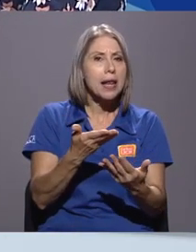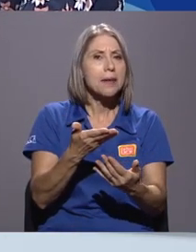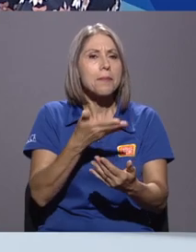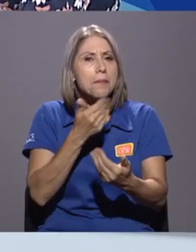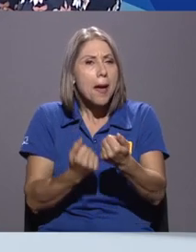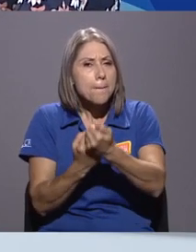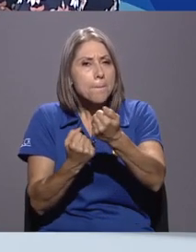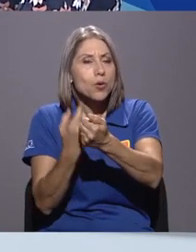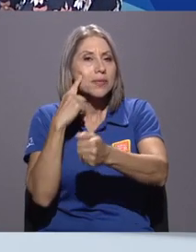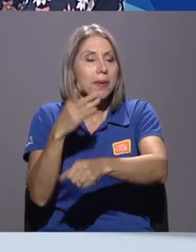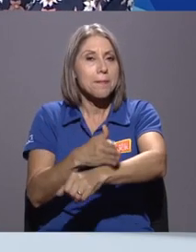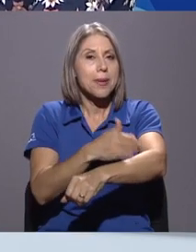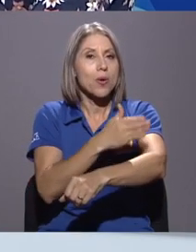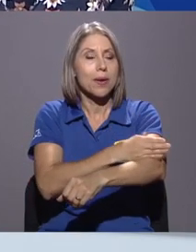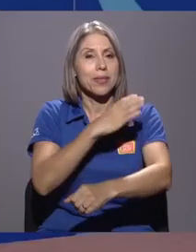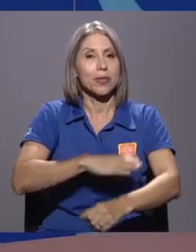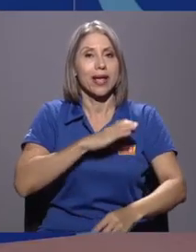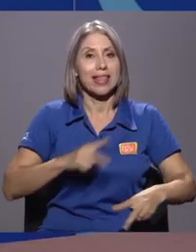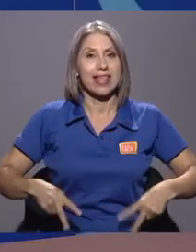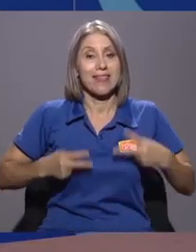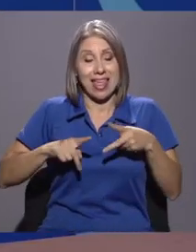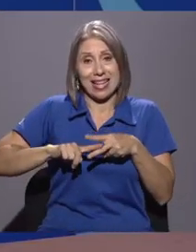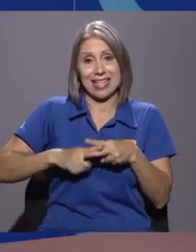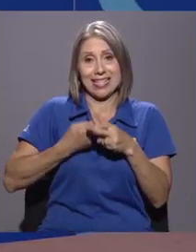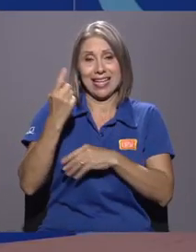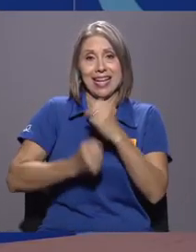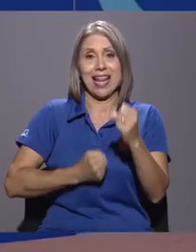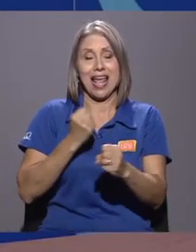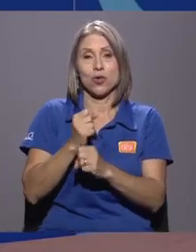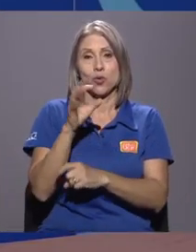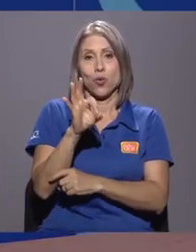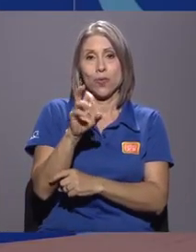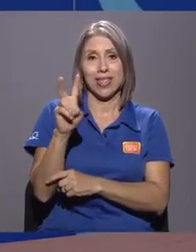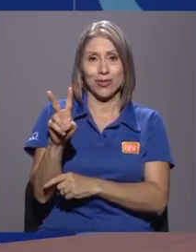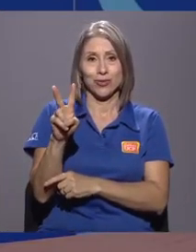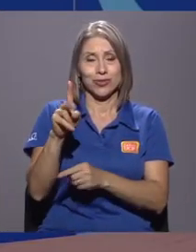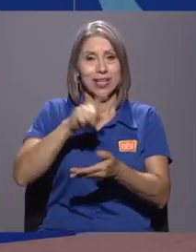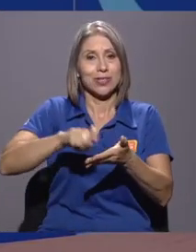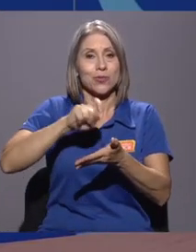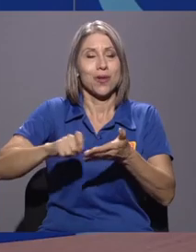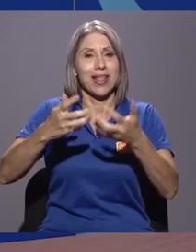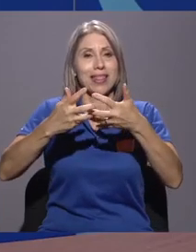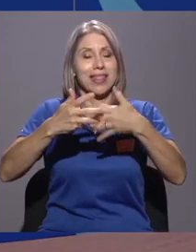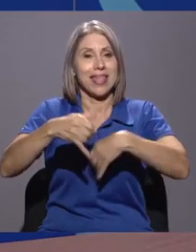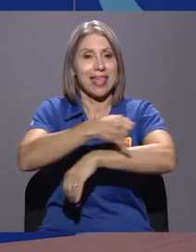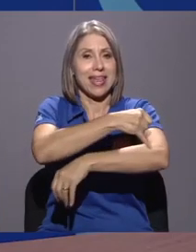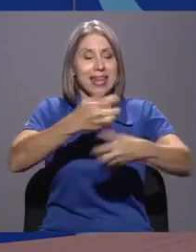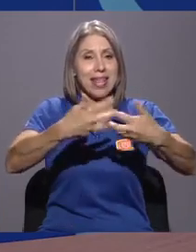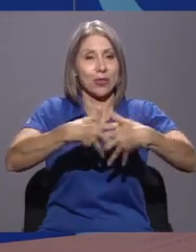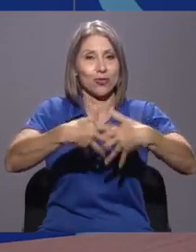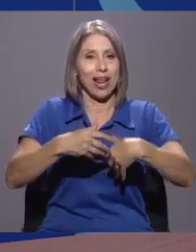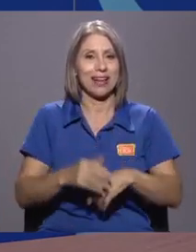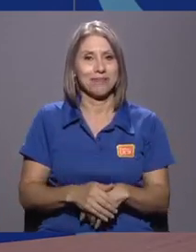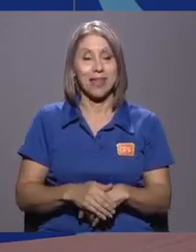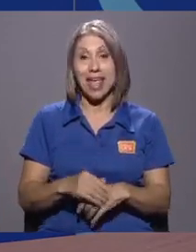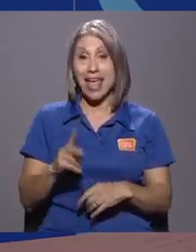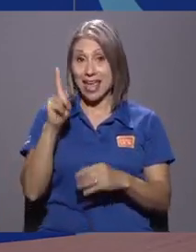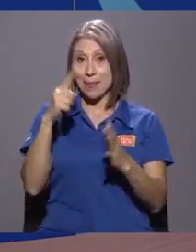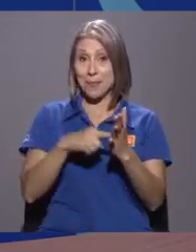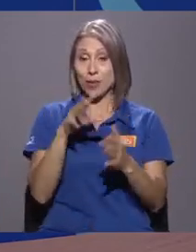de la calidad de vida nace en el 92 exactamente en la escuela de ingeniería industrial en 1995 la defensoría a los habitantes